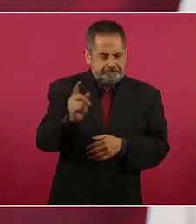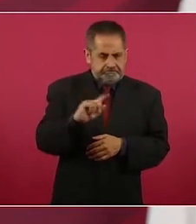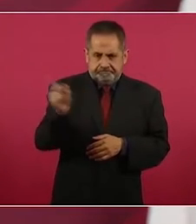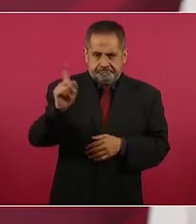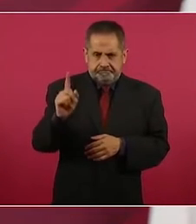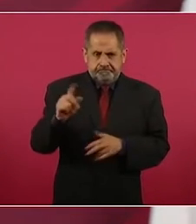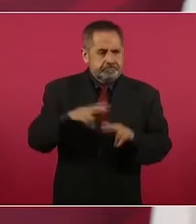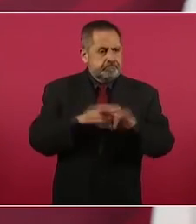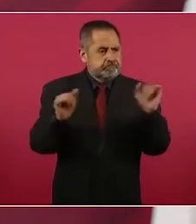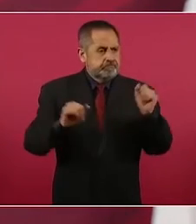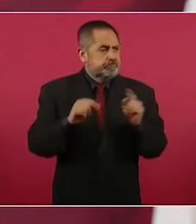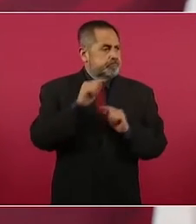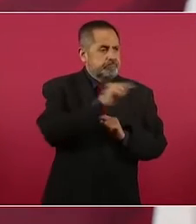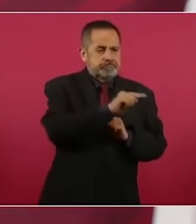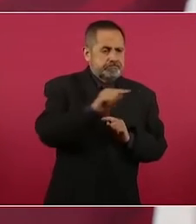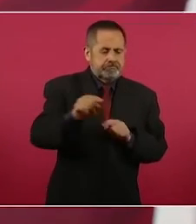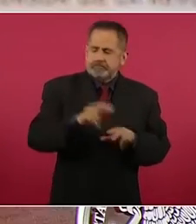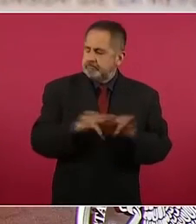en ningún caso.